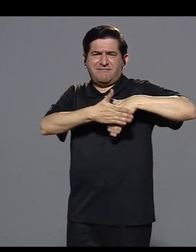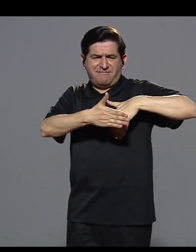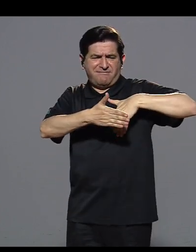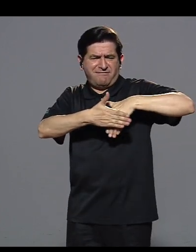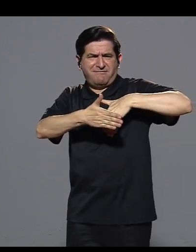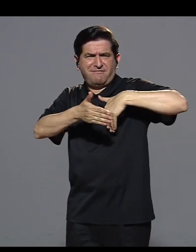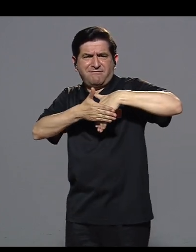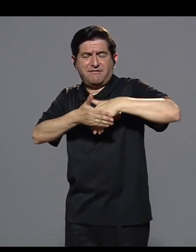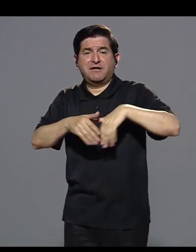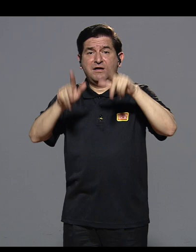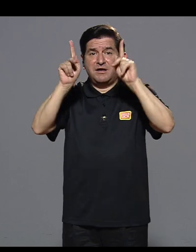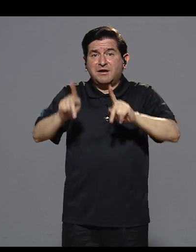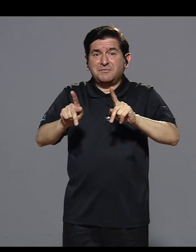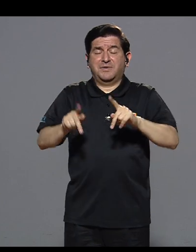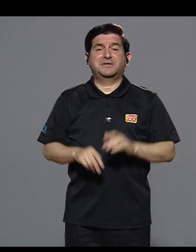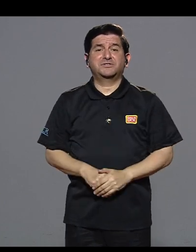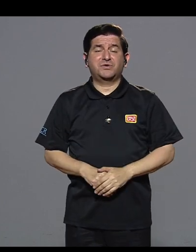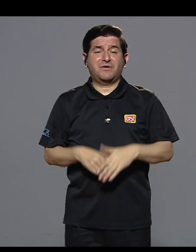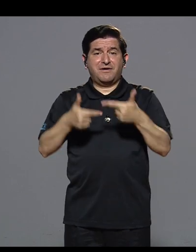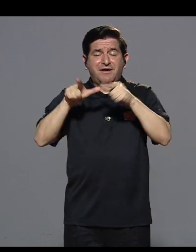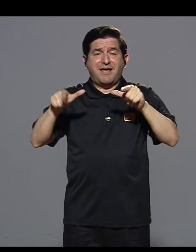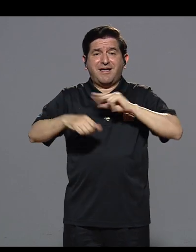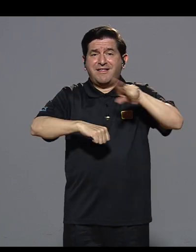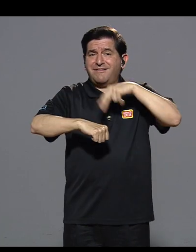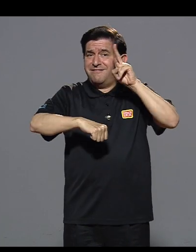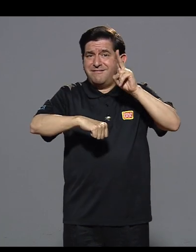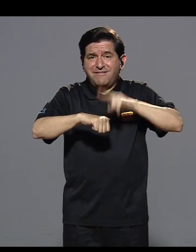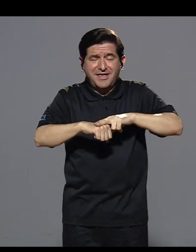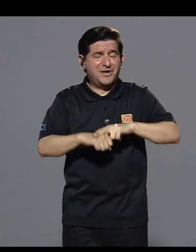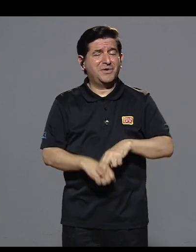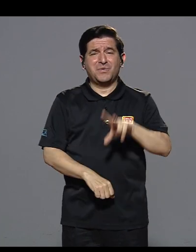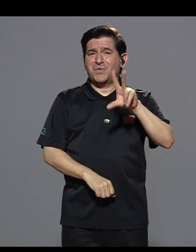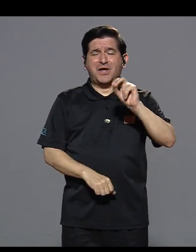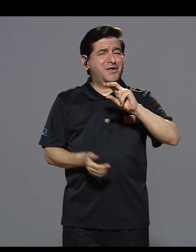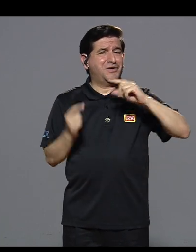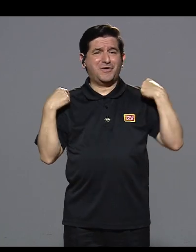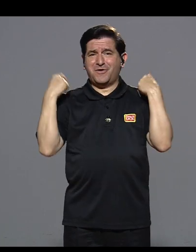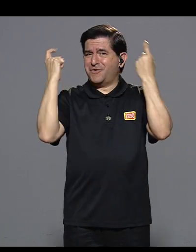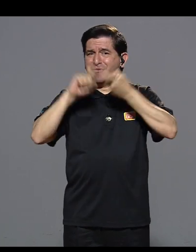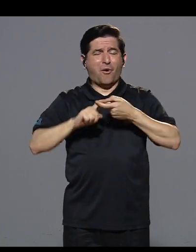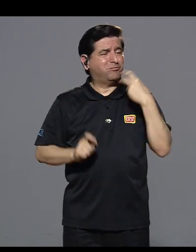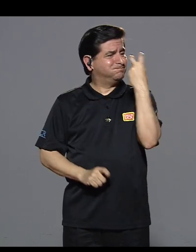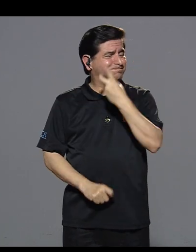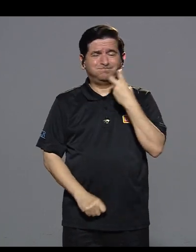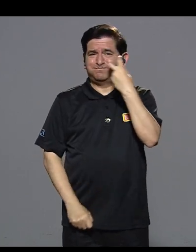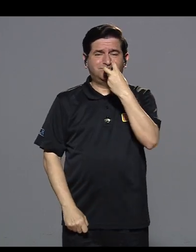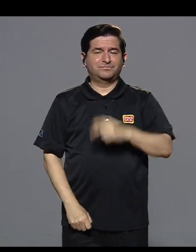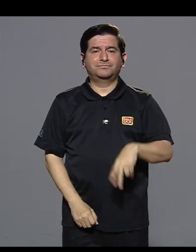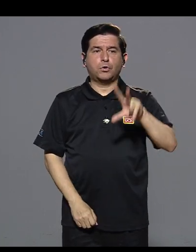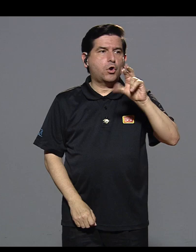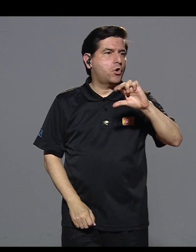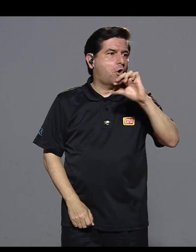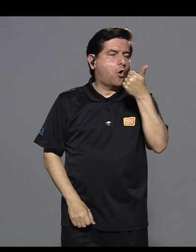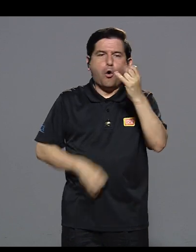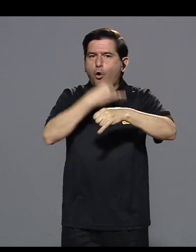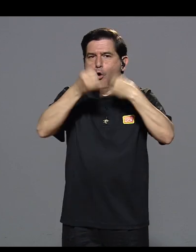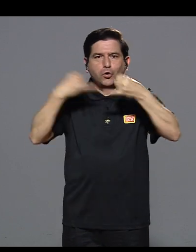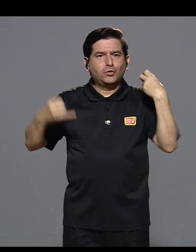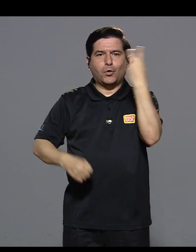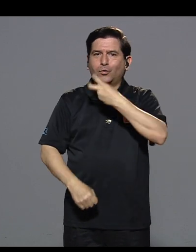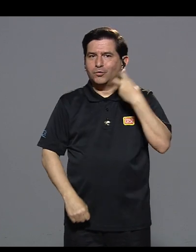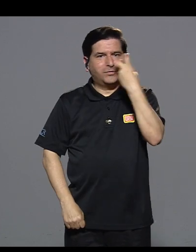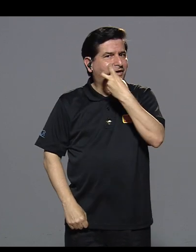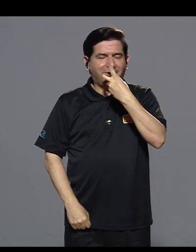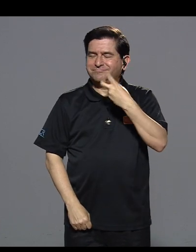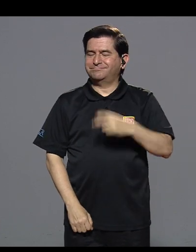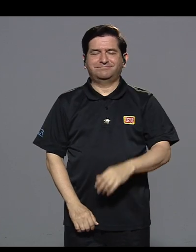las barreras, que enfrenta a una persona cuya lengua natural no lo es el español oral y no lo es ningún otro